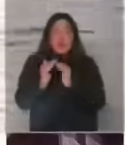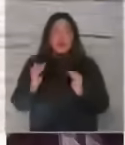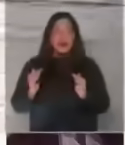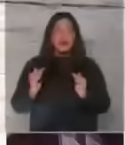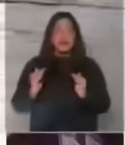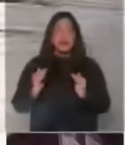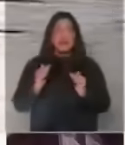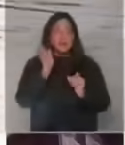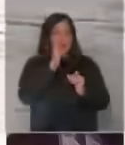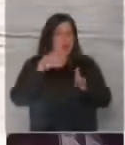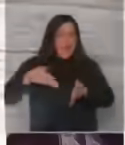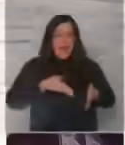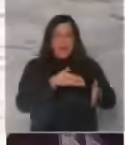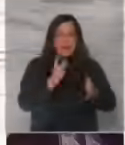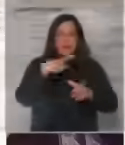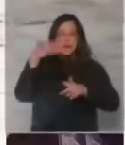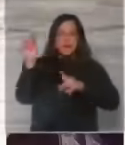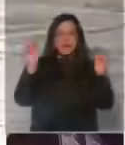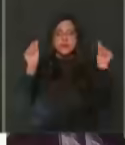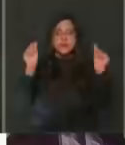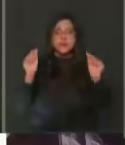tener un camino para